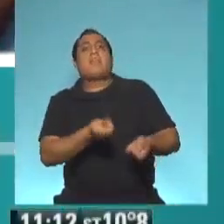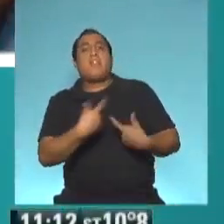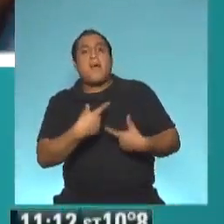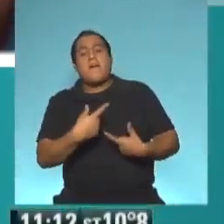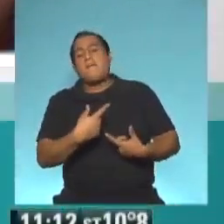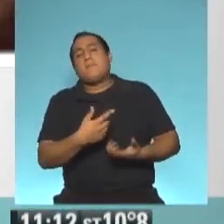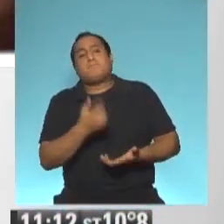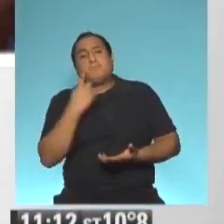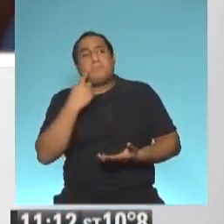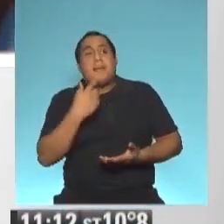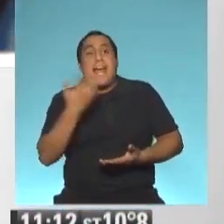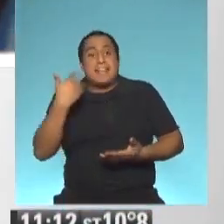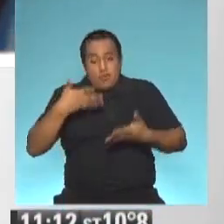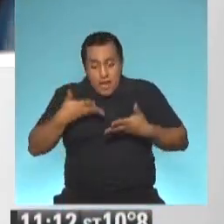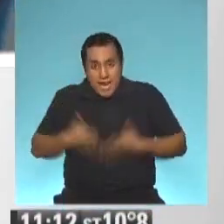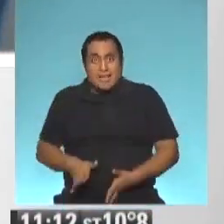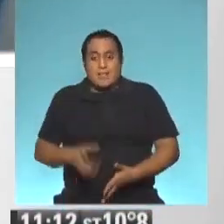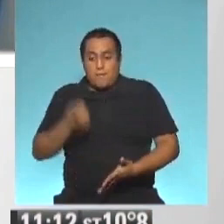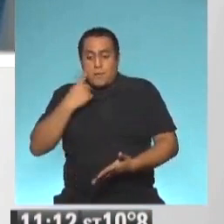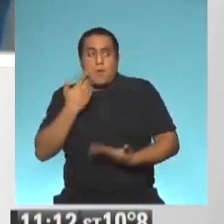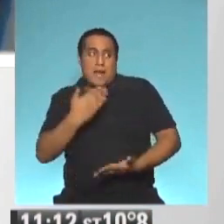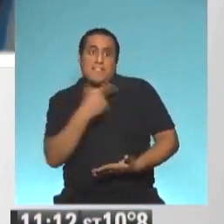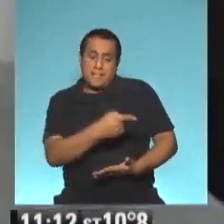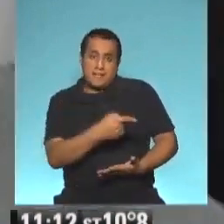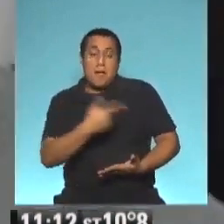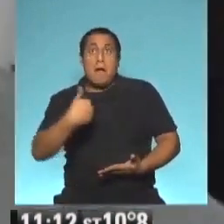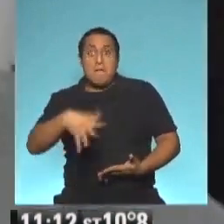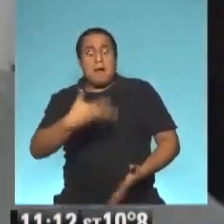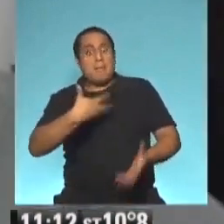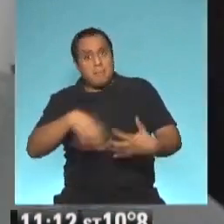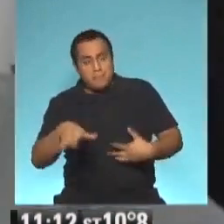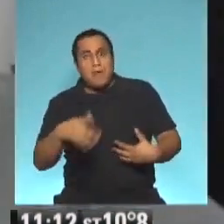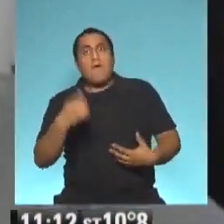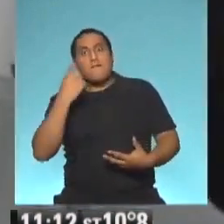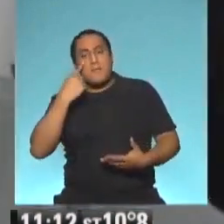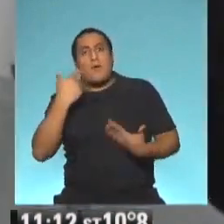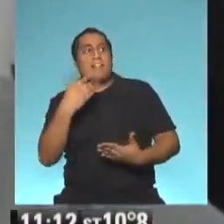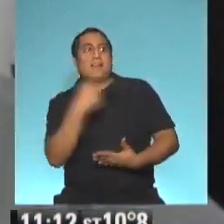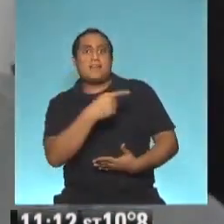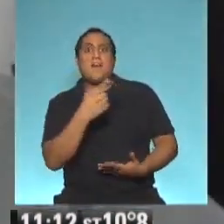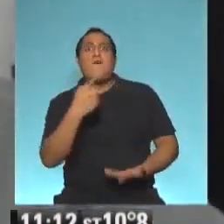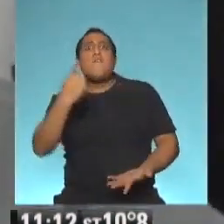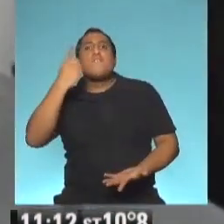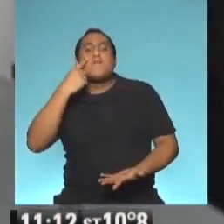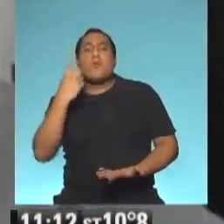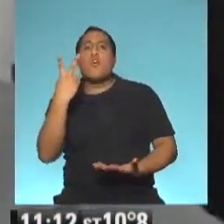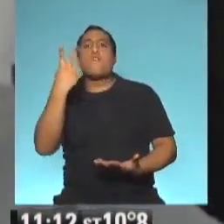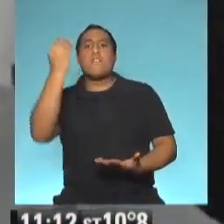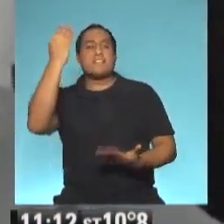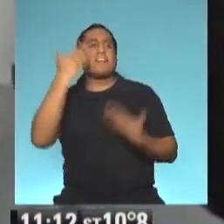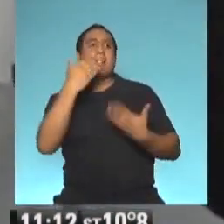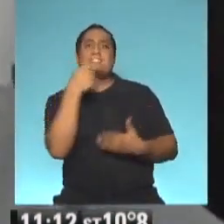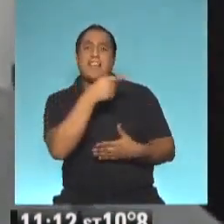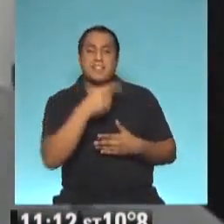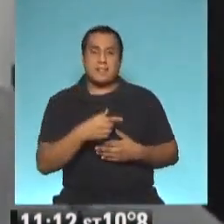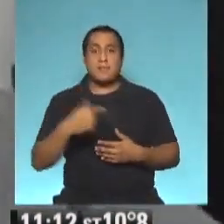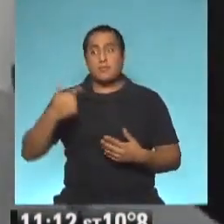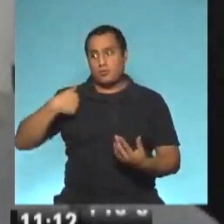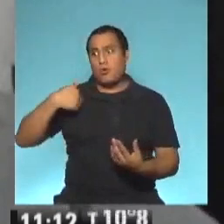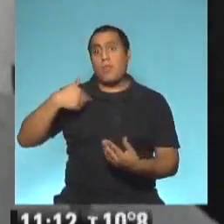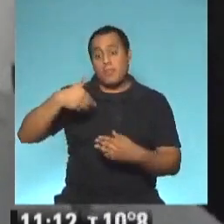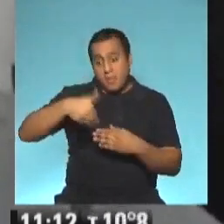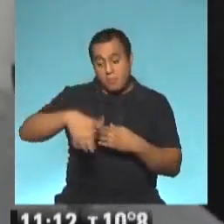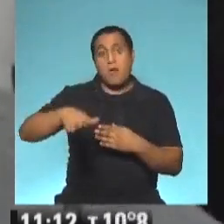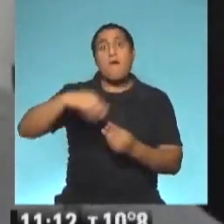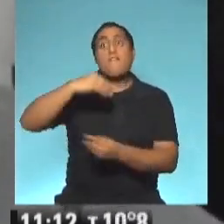2 veces. Claro. Yo después del trasplante pude formar una familia, tengo 2